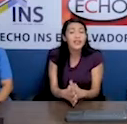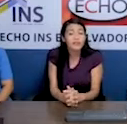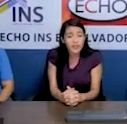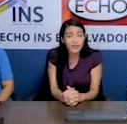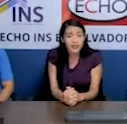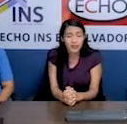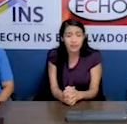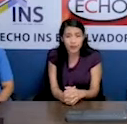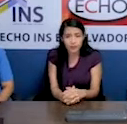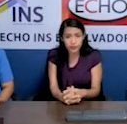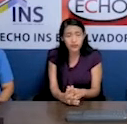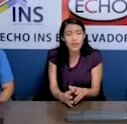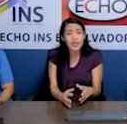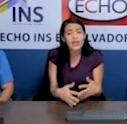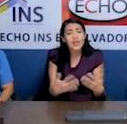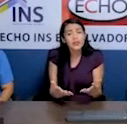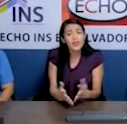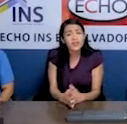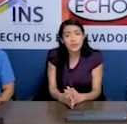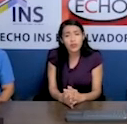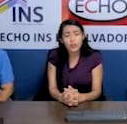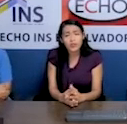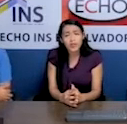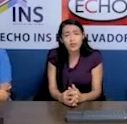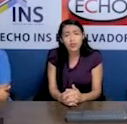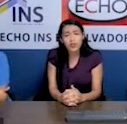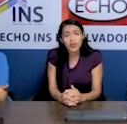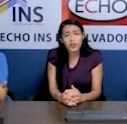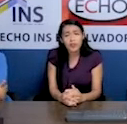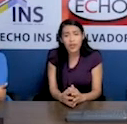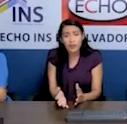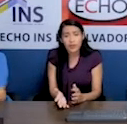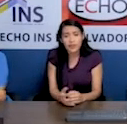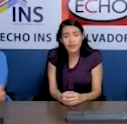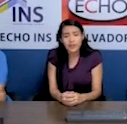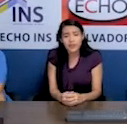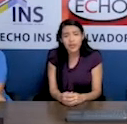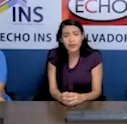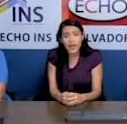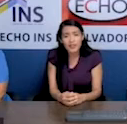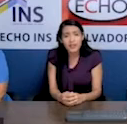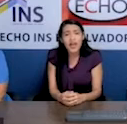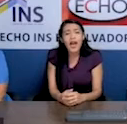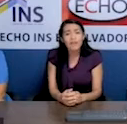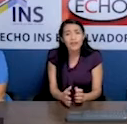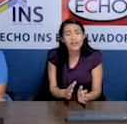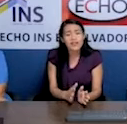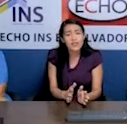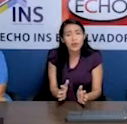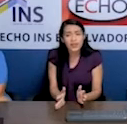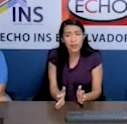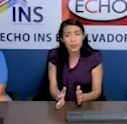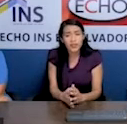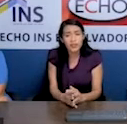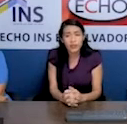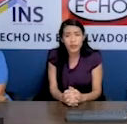control de esfínteres también. El 95% es secundario a metástasis extradurales, afecta del